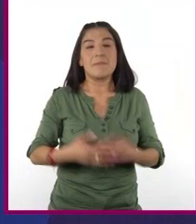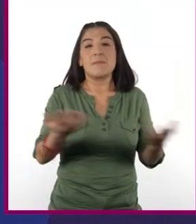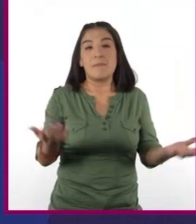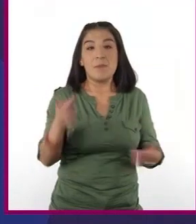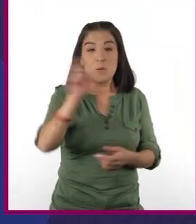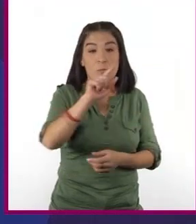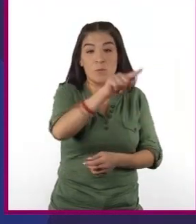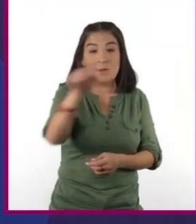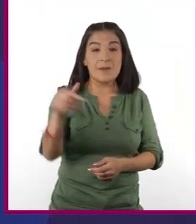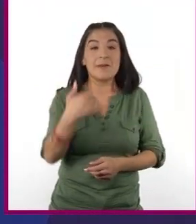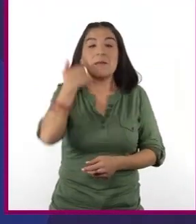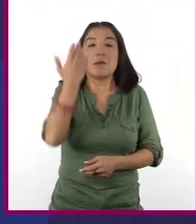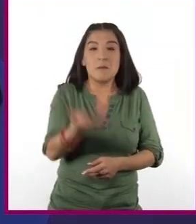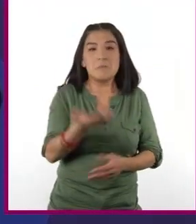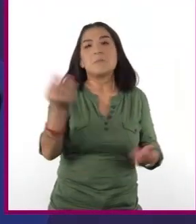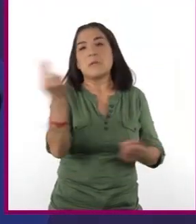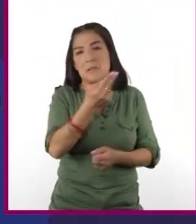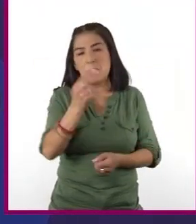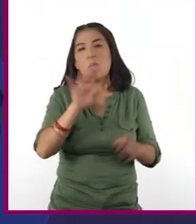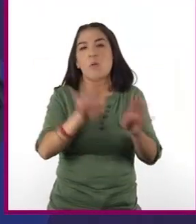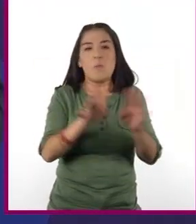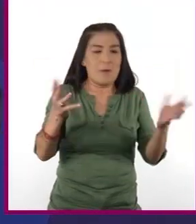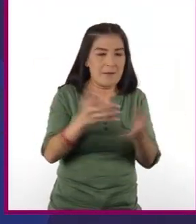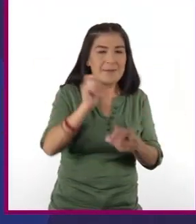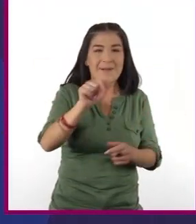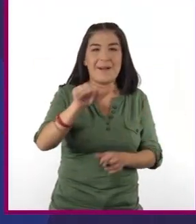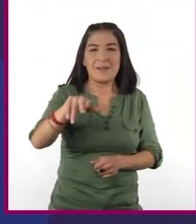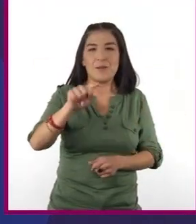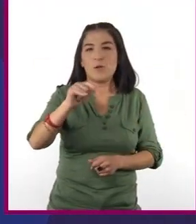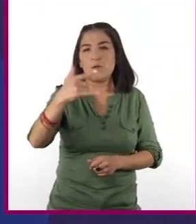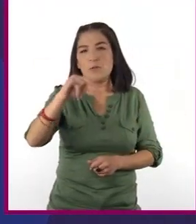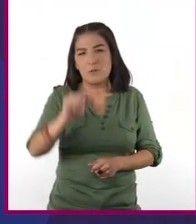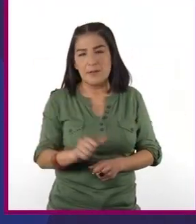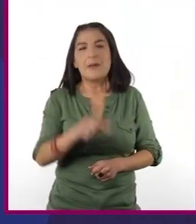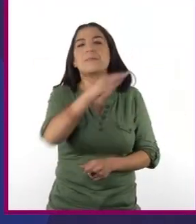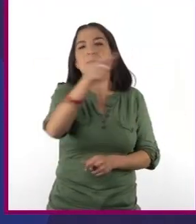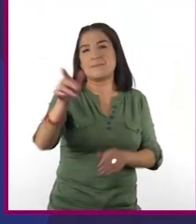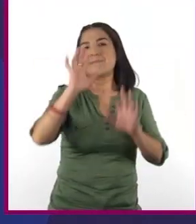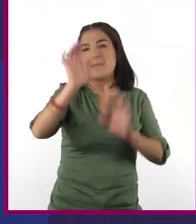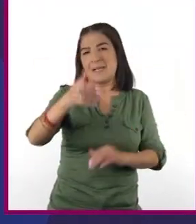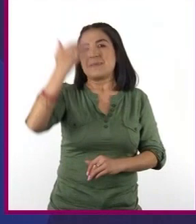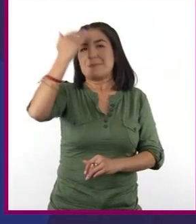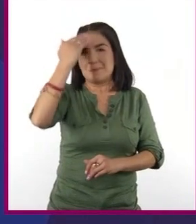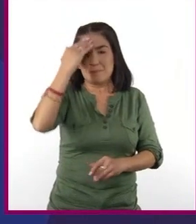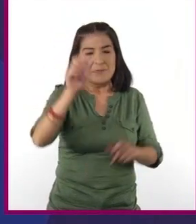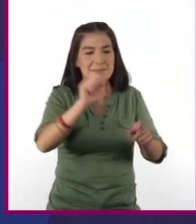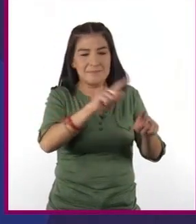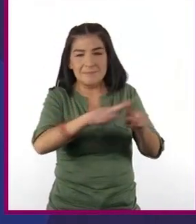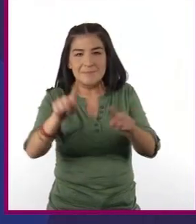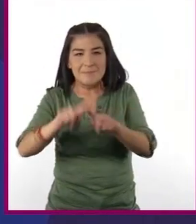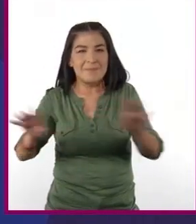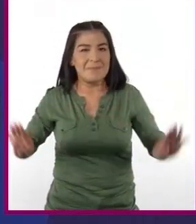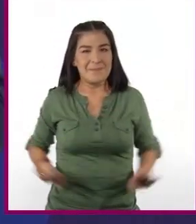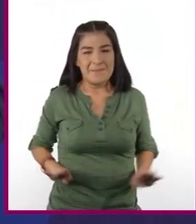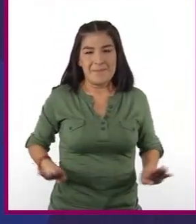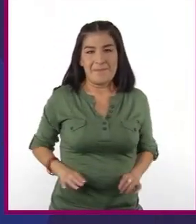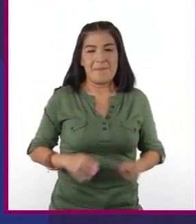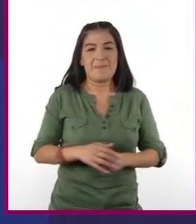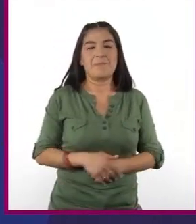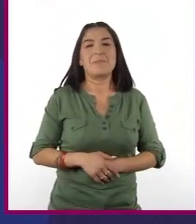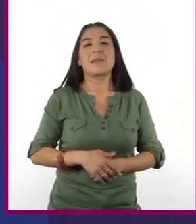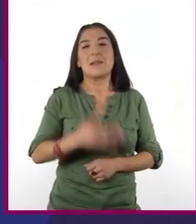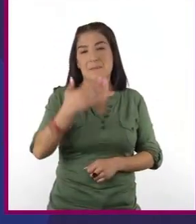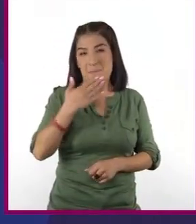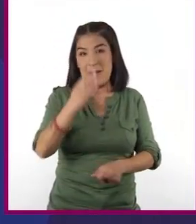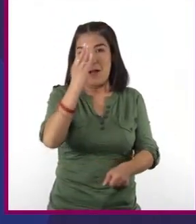momento deseamos o necesitamos realizar una antología, ya conocen algunos rasgos característicos de ellas. Bien,